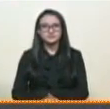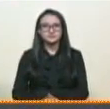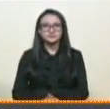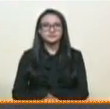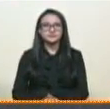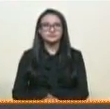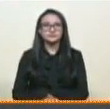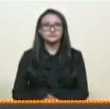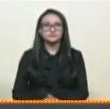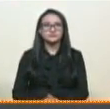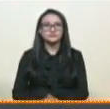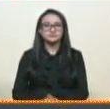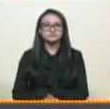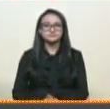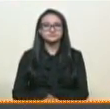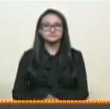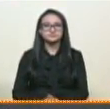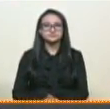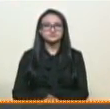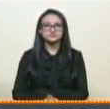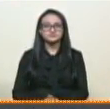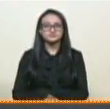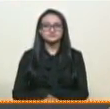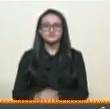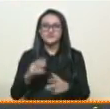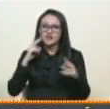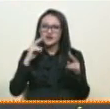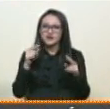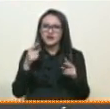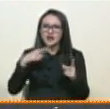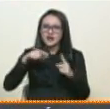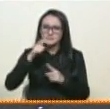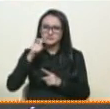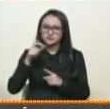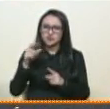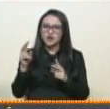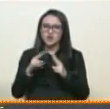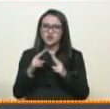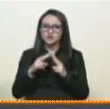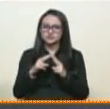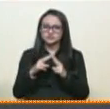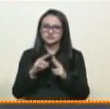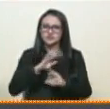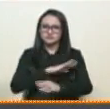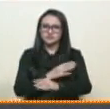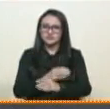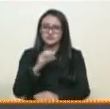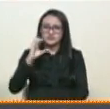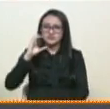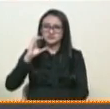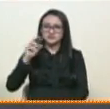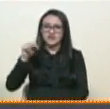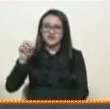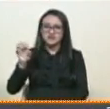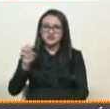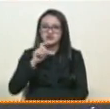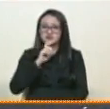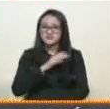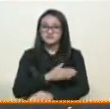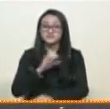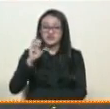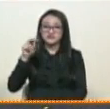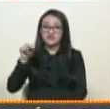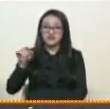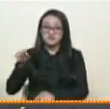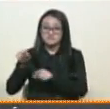Bueno, básicamente lo que es el conocimiento electoral, digamos, la gran fortaleza del conocimiento electoral la tiene el Consejo Nacional